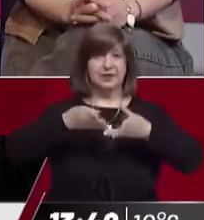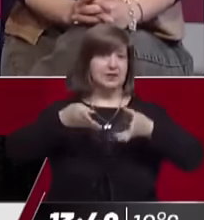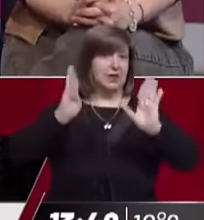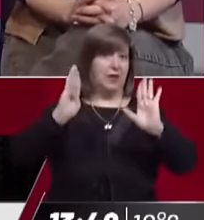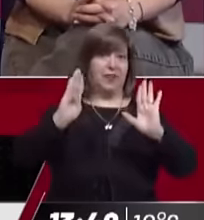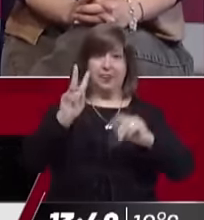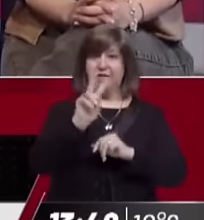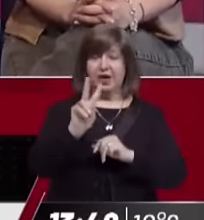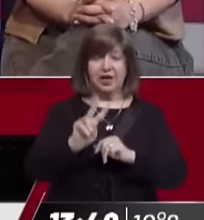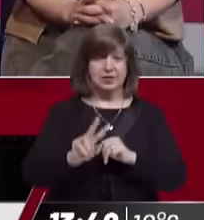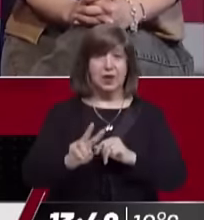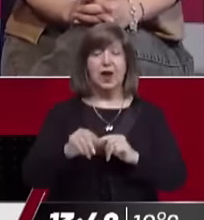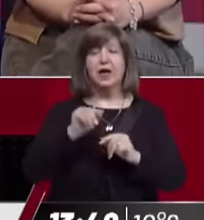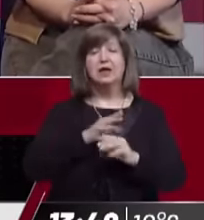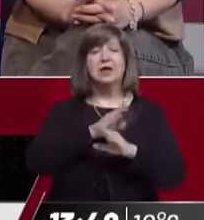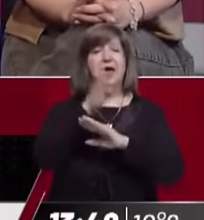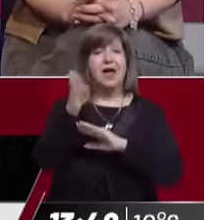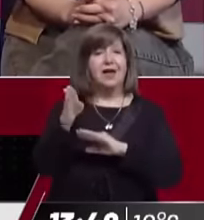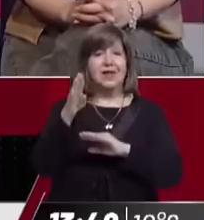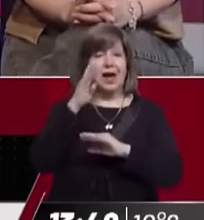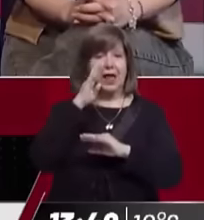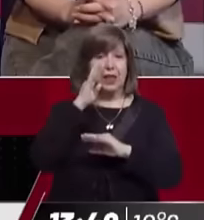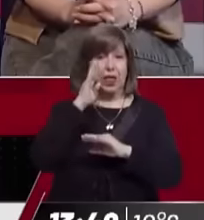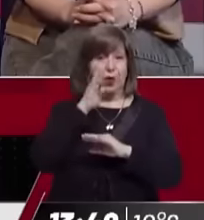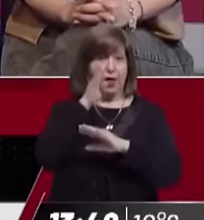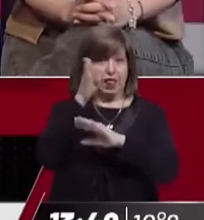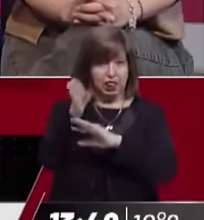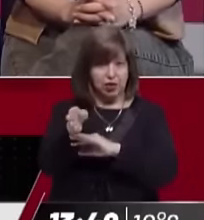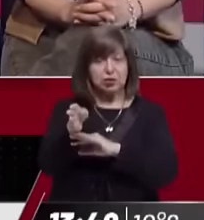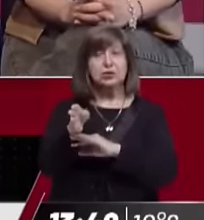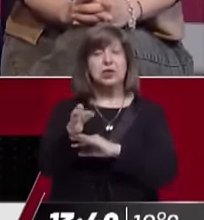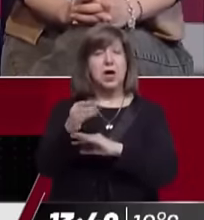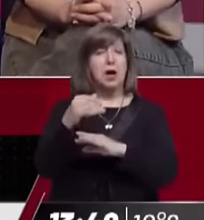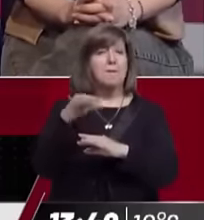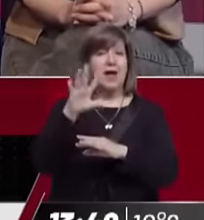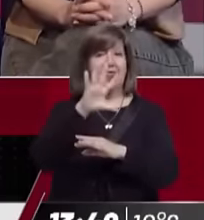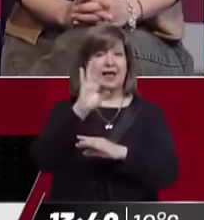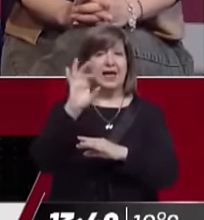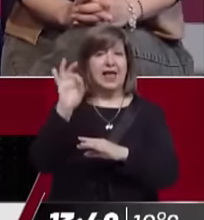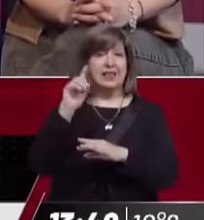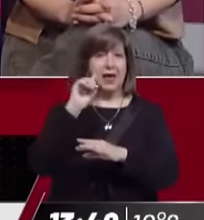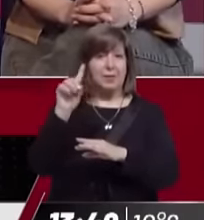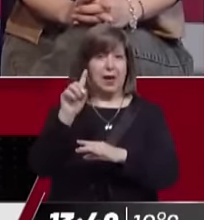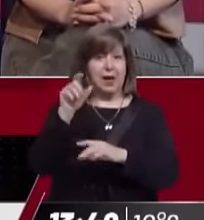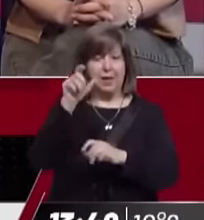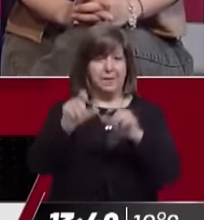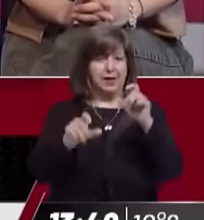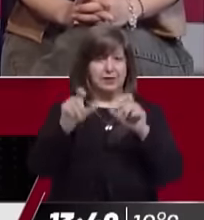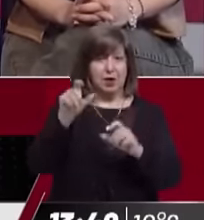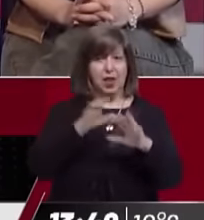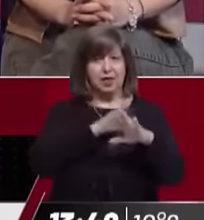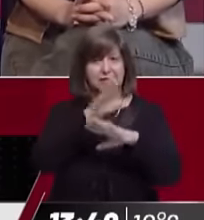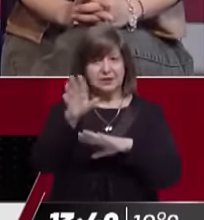menos, que se han registrado, ¿no? Que han escapado del régimen de